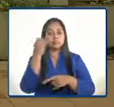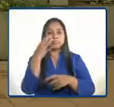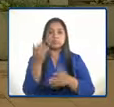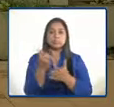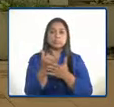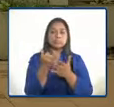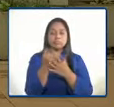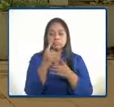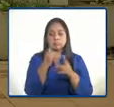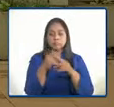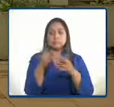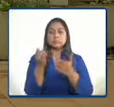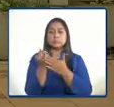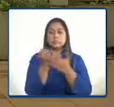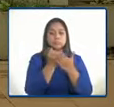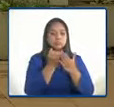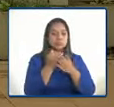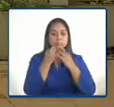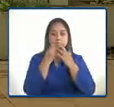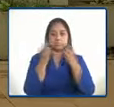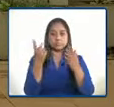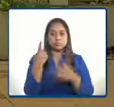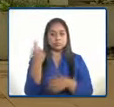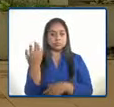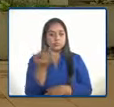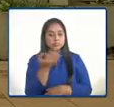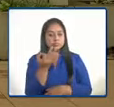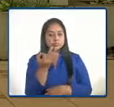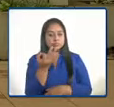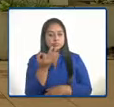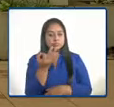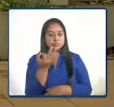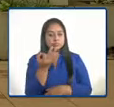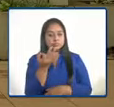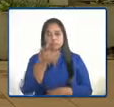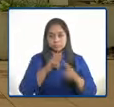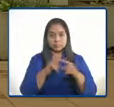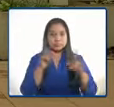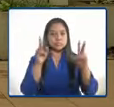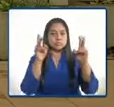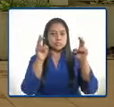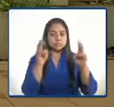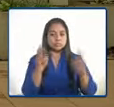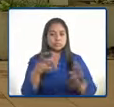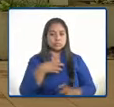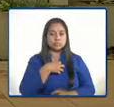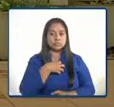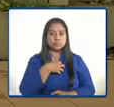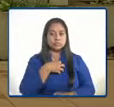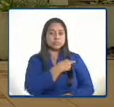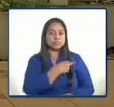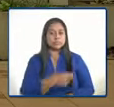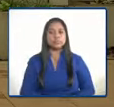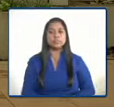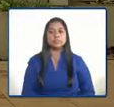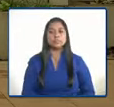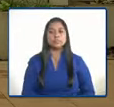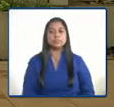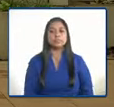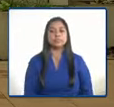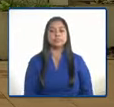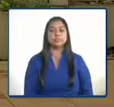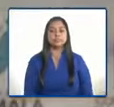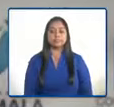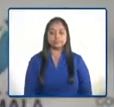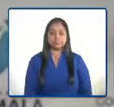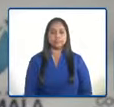y dependencias públicas para que éstas sean eficientes y eficaces en los aspectos que les son propios. De esa